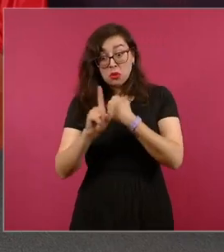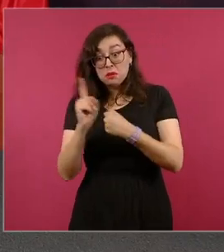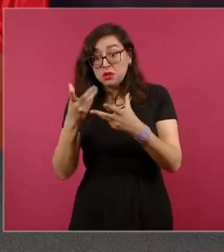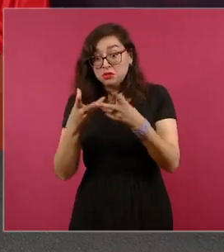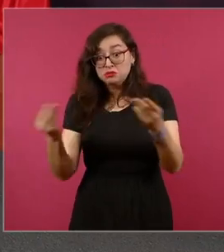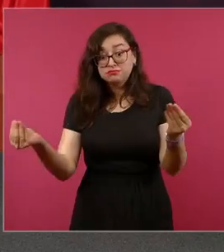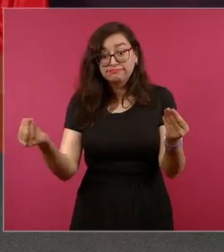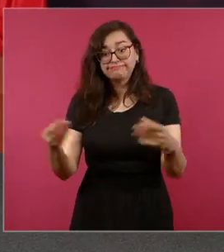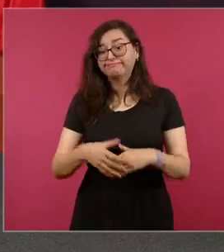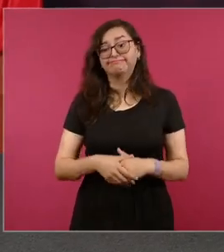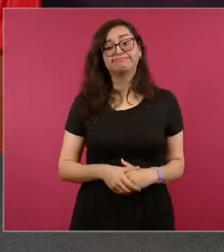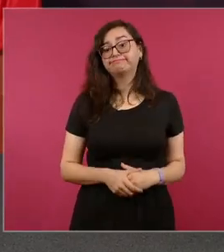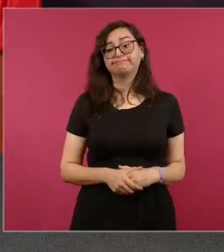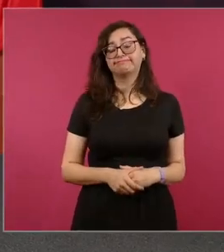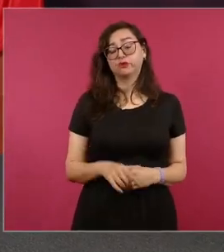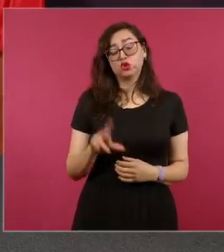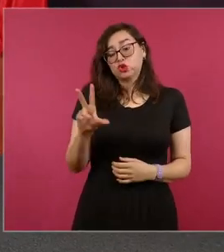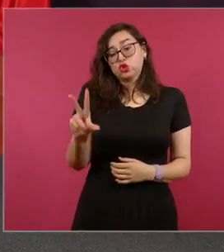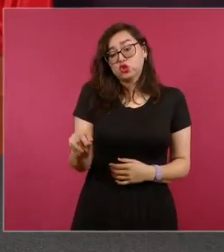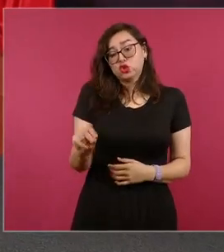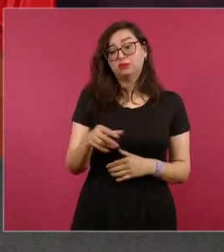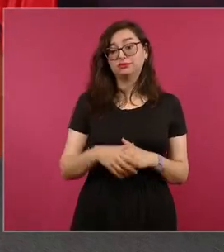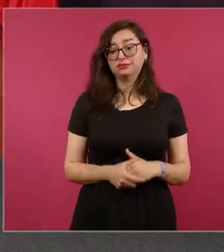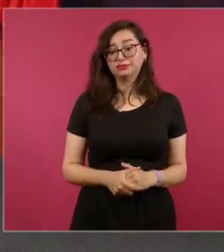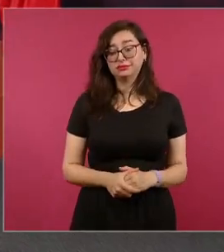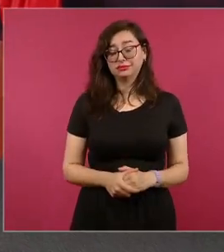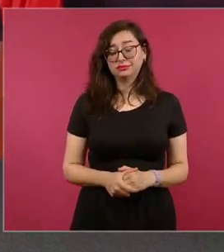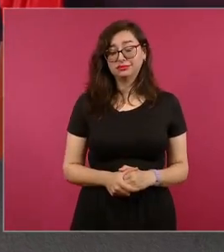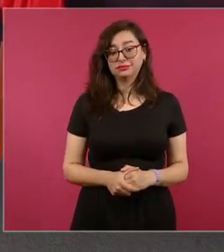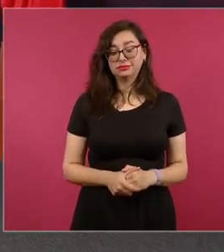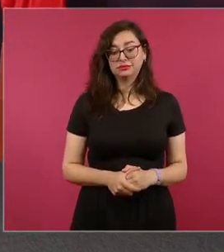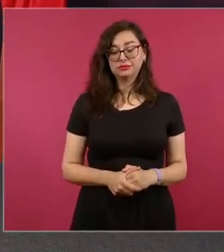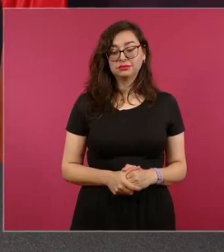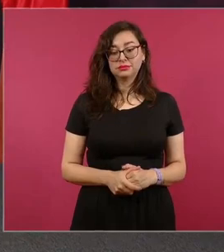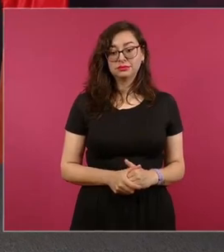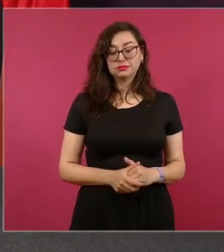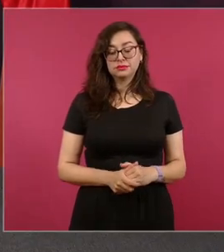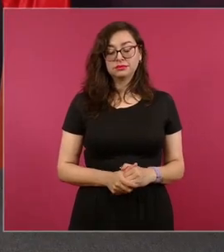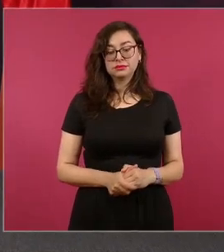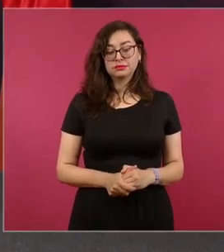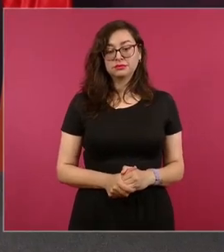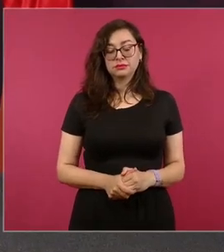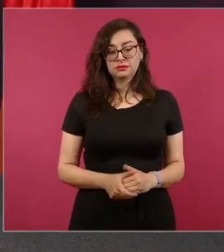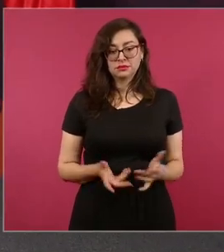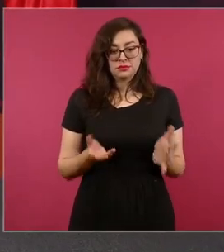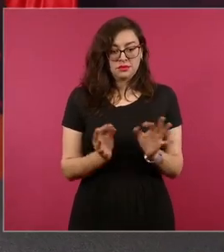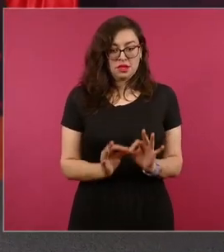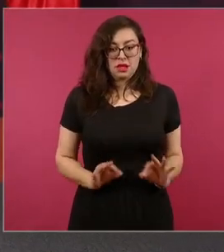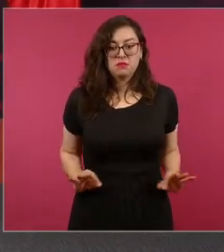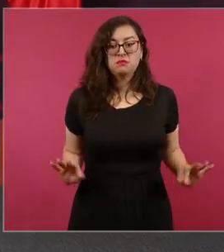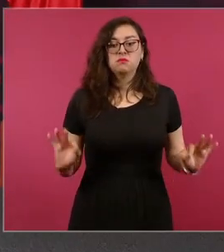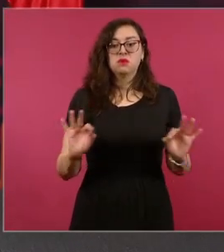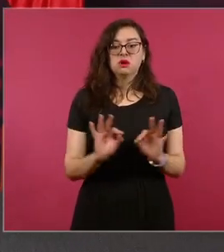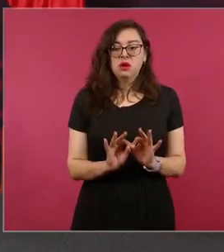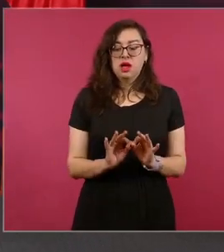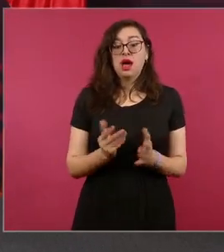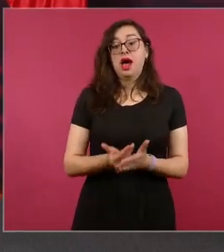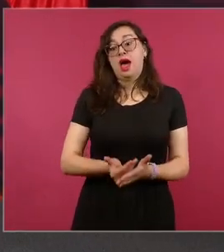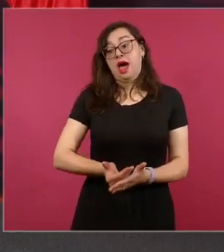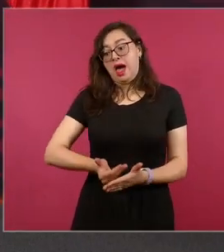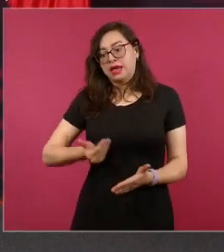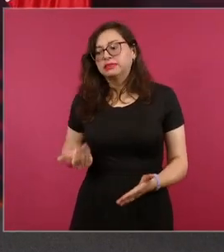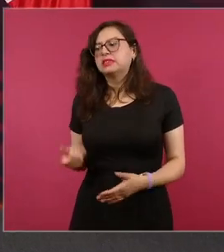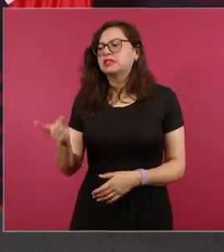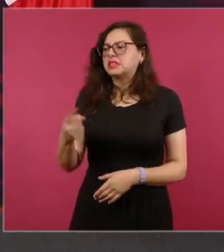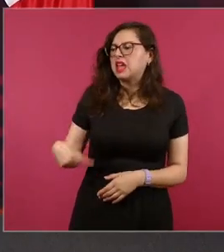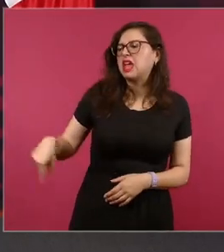Nosotros sostenemos que es indispensable atender las causas que